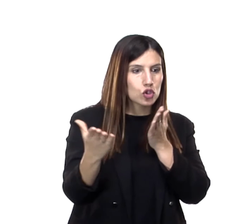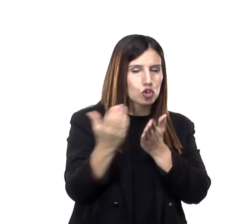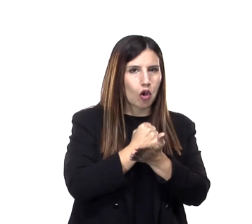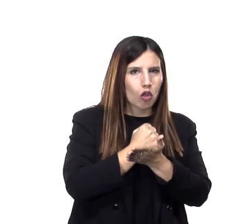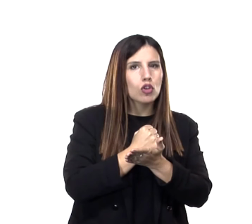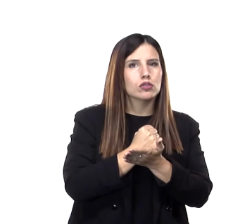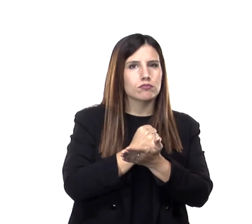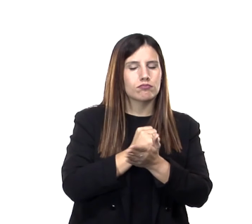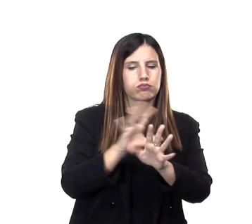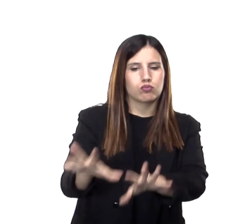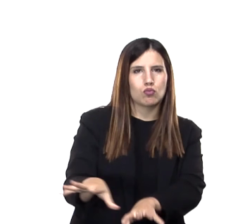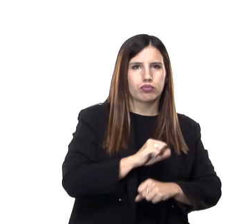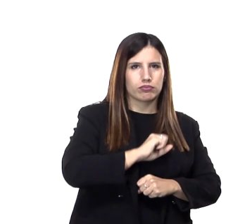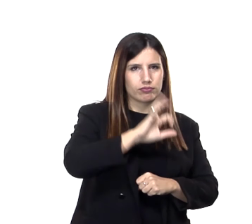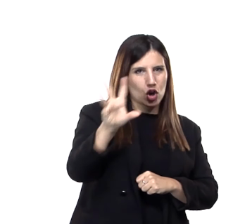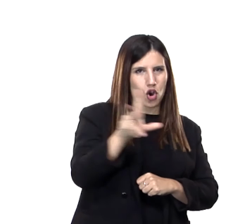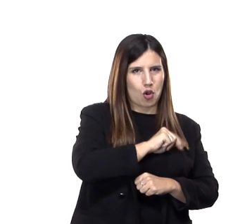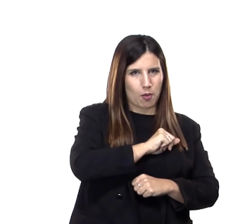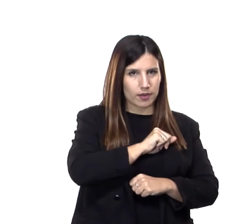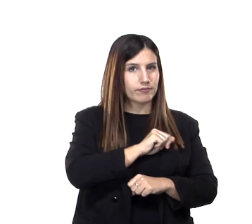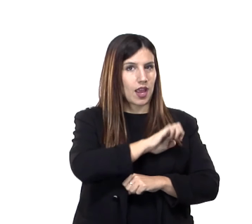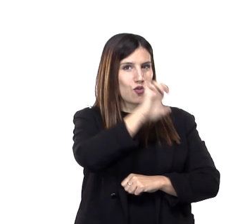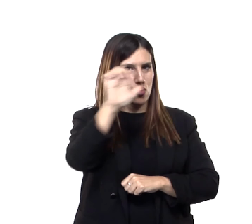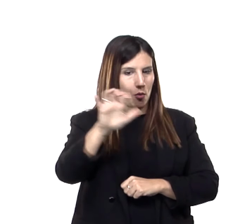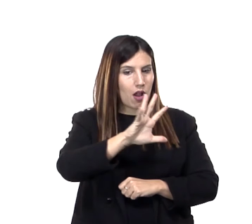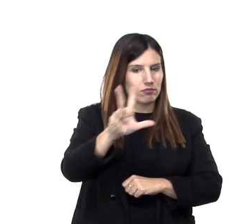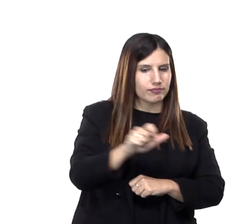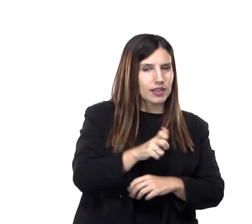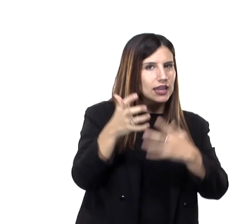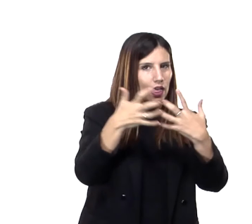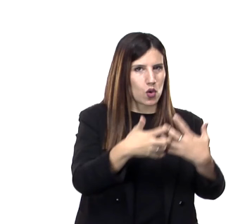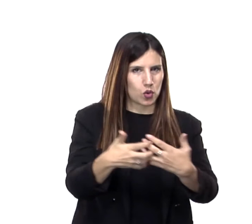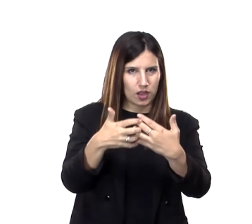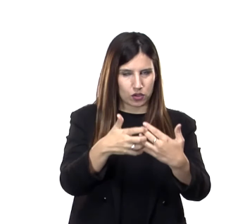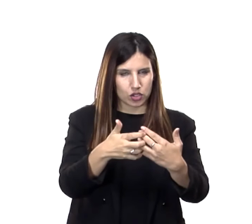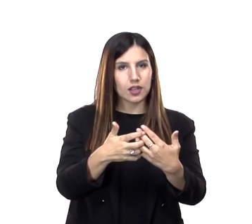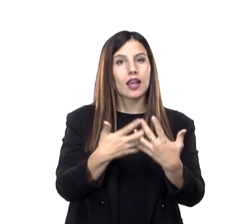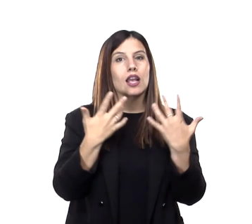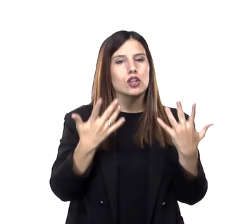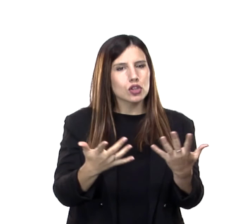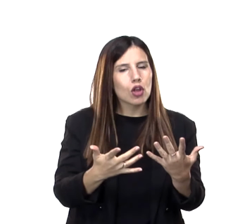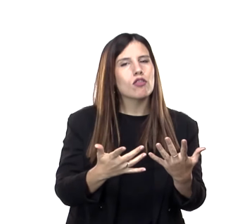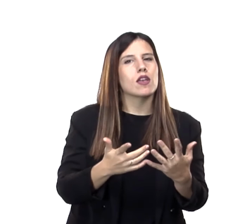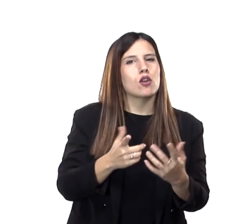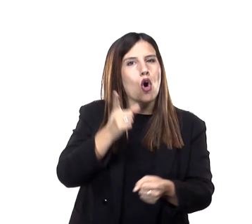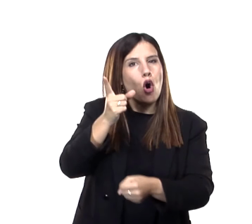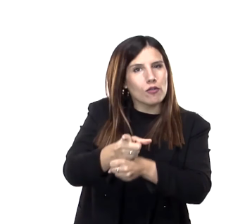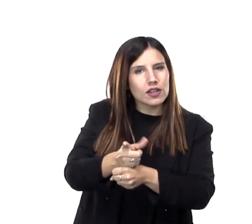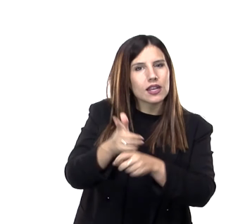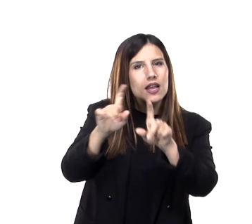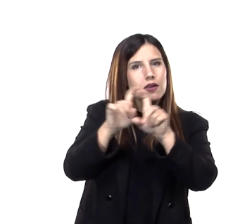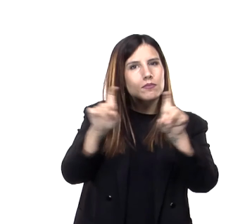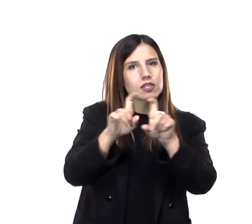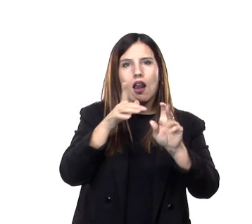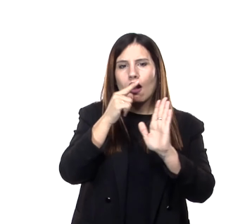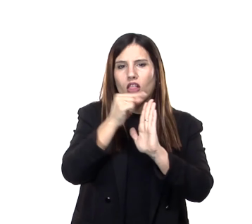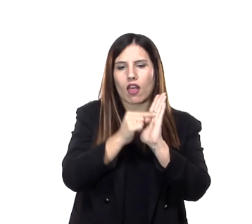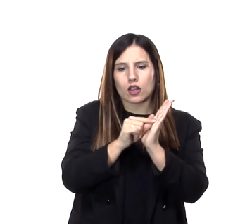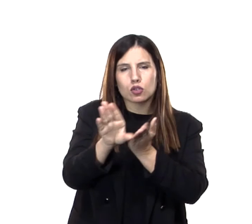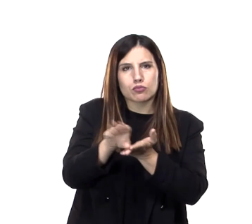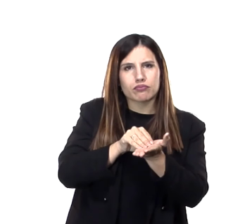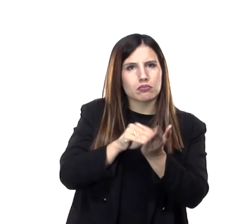de rivales en eeuu y en europa y al forzar a las compañías a que recolectan muchos menos datos de los que recolectaban se